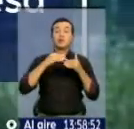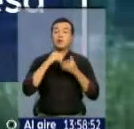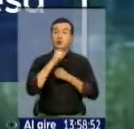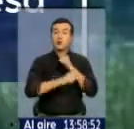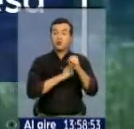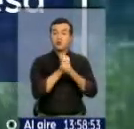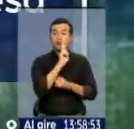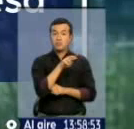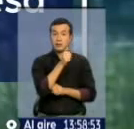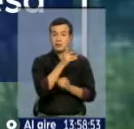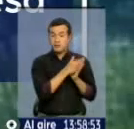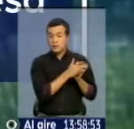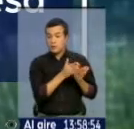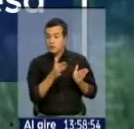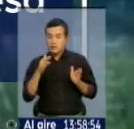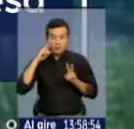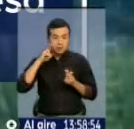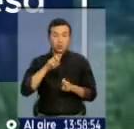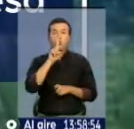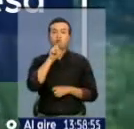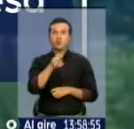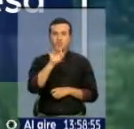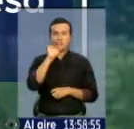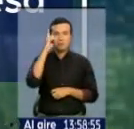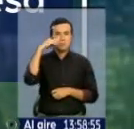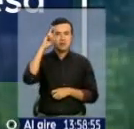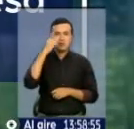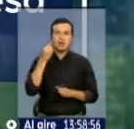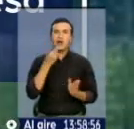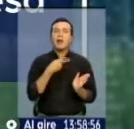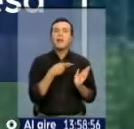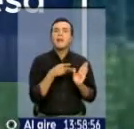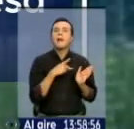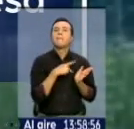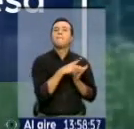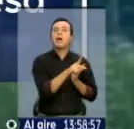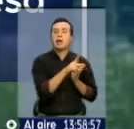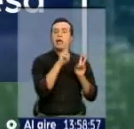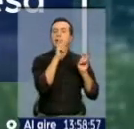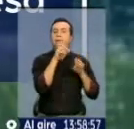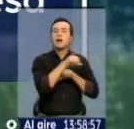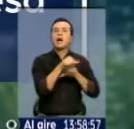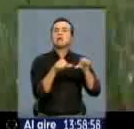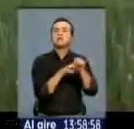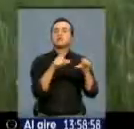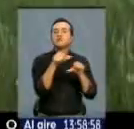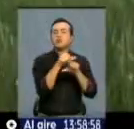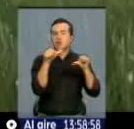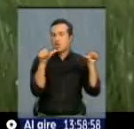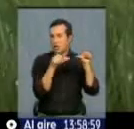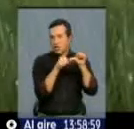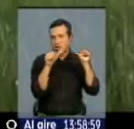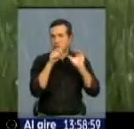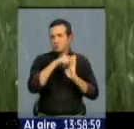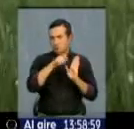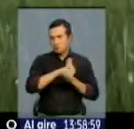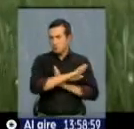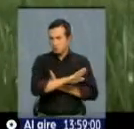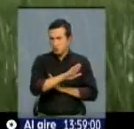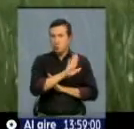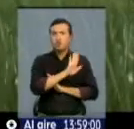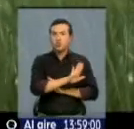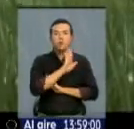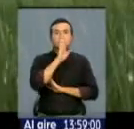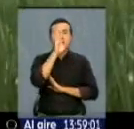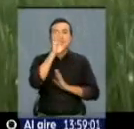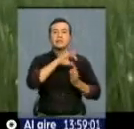monto, según las indagaciones, 1.9 millones fueron cancelados como asesoría jurídica a la empresa Paresosi. Pareja Cordero fue por varios años uno de